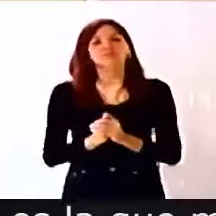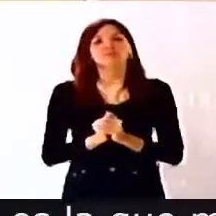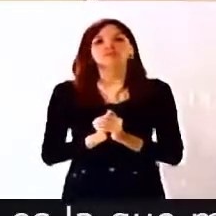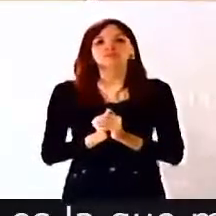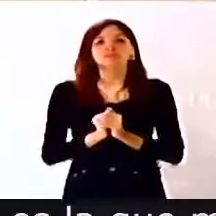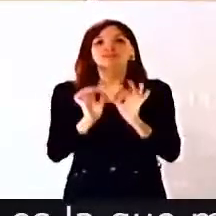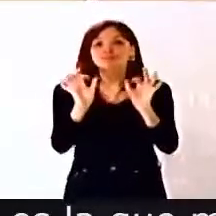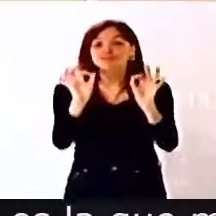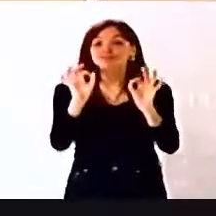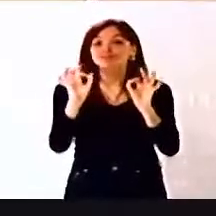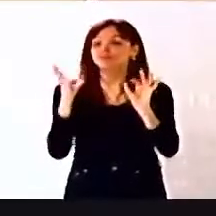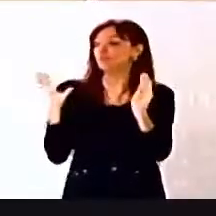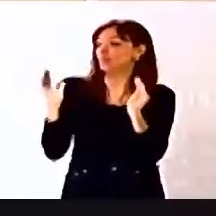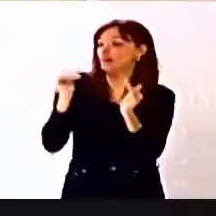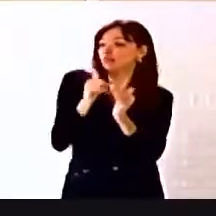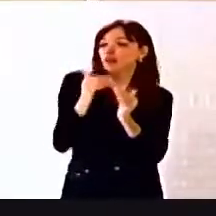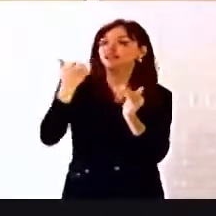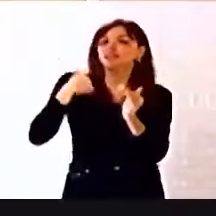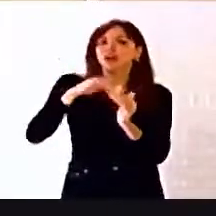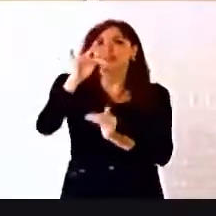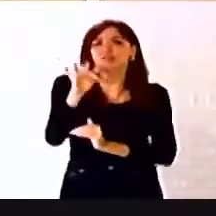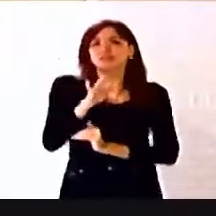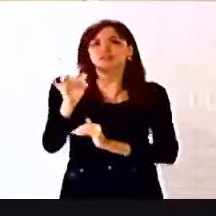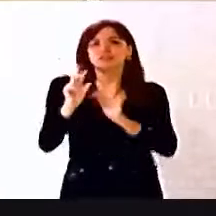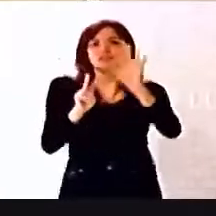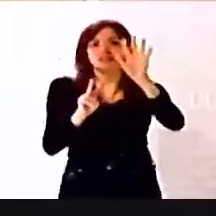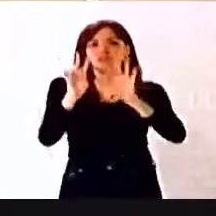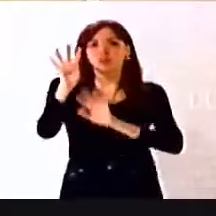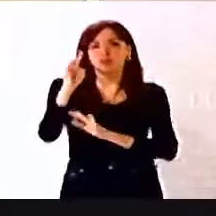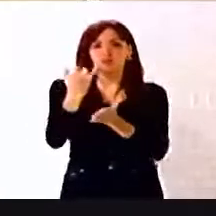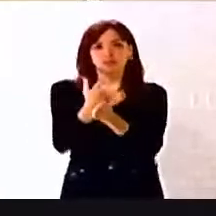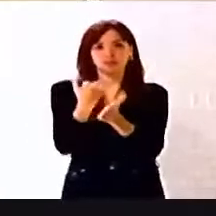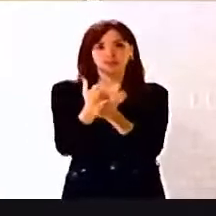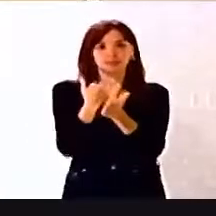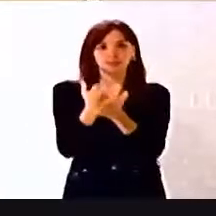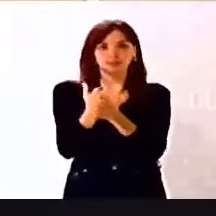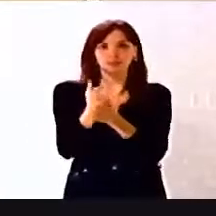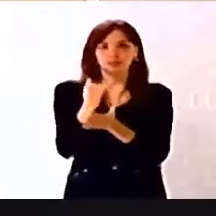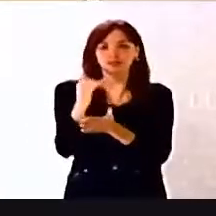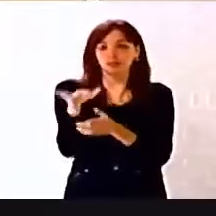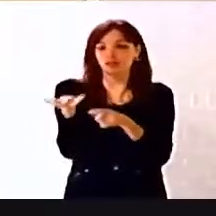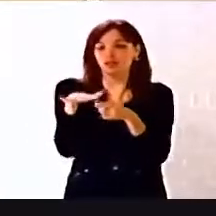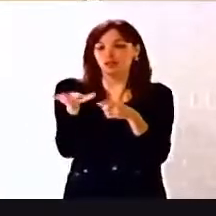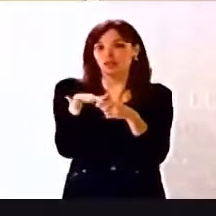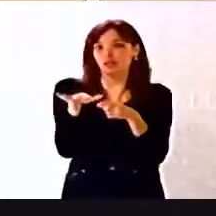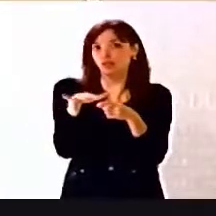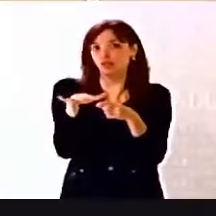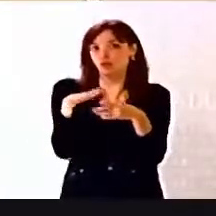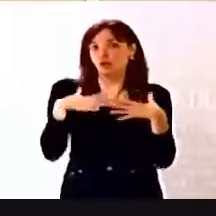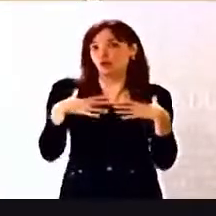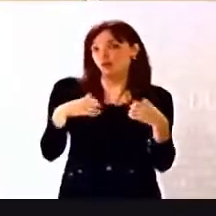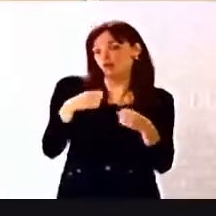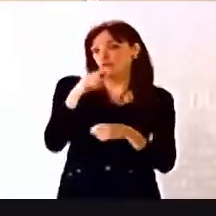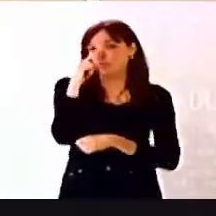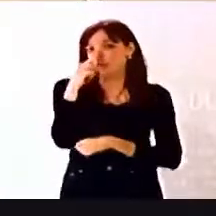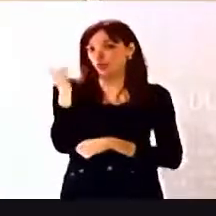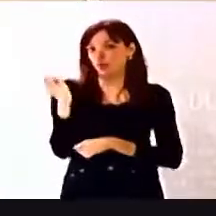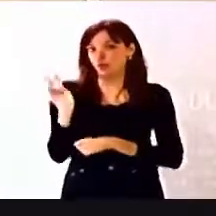En concreto, hasta el día de hoy ya se han realizado 74 test en el área de salud de Don Benito Villanueva de la Serena,